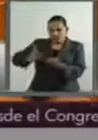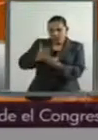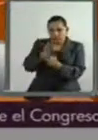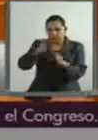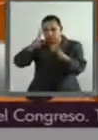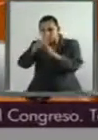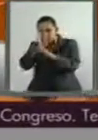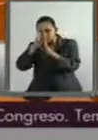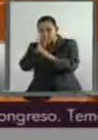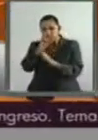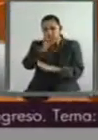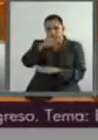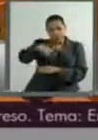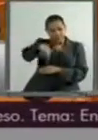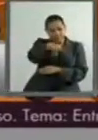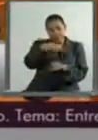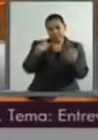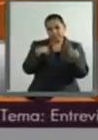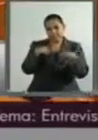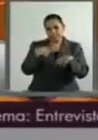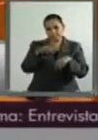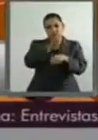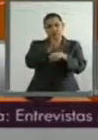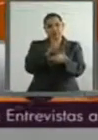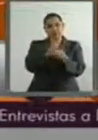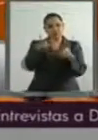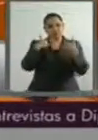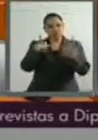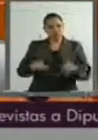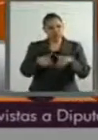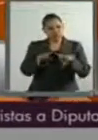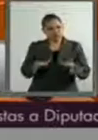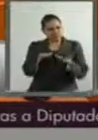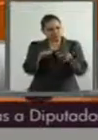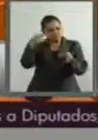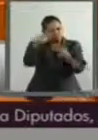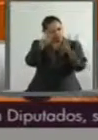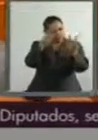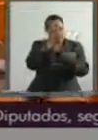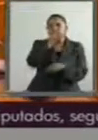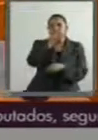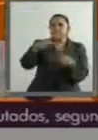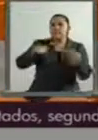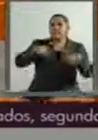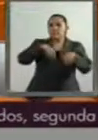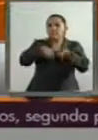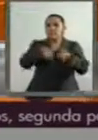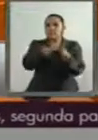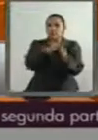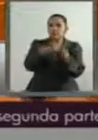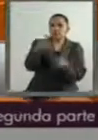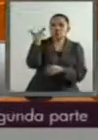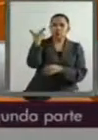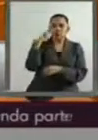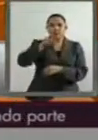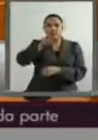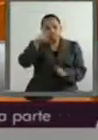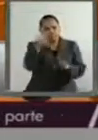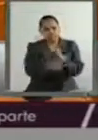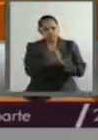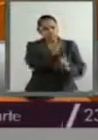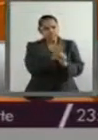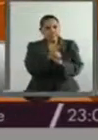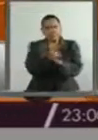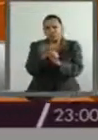se usaron contra activistas, contra defensores de derechos humanos y contra periodistas. Este Congreso debe tener un